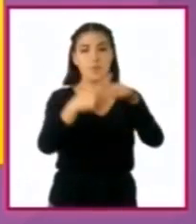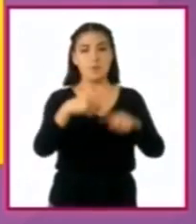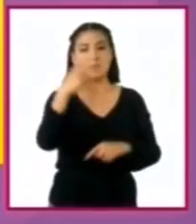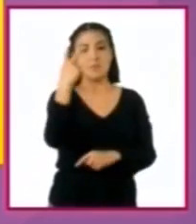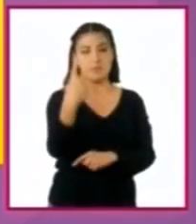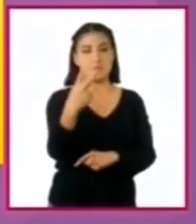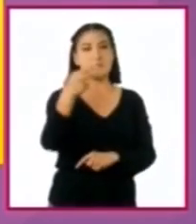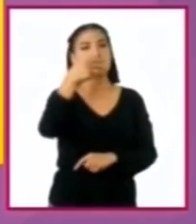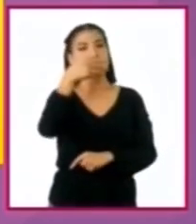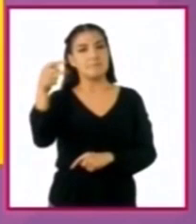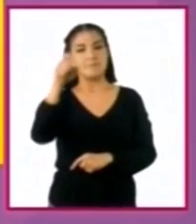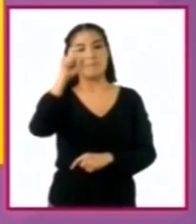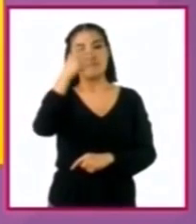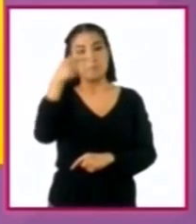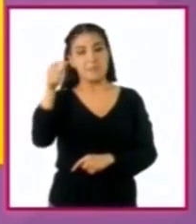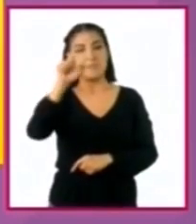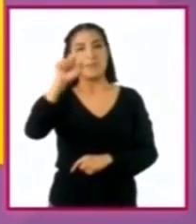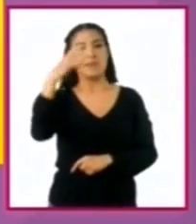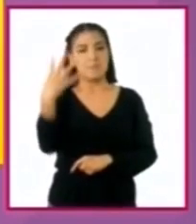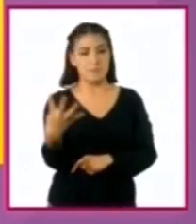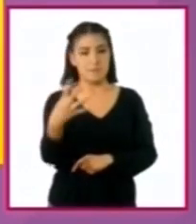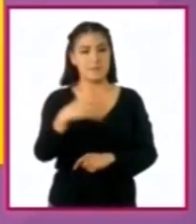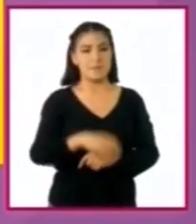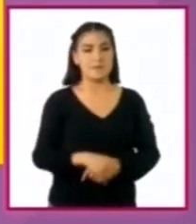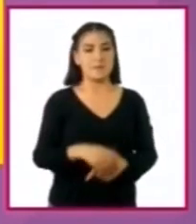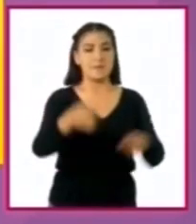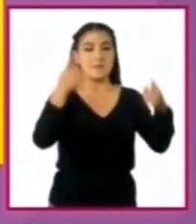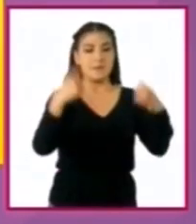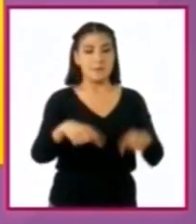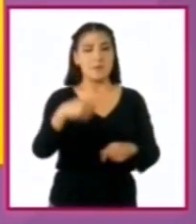2 positivo es igual a menos 24.